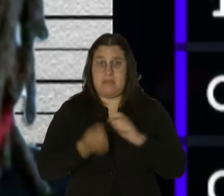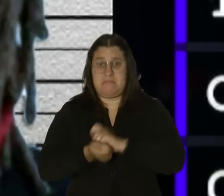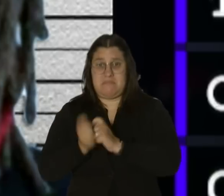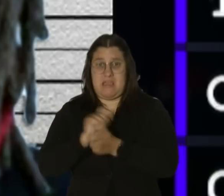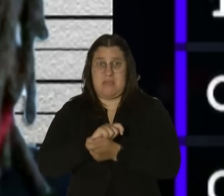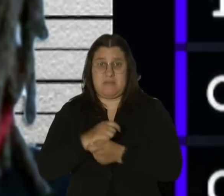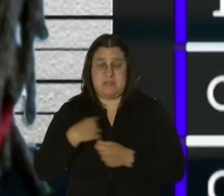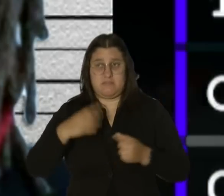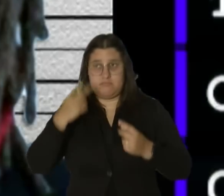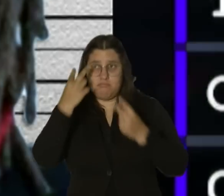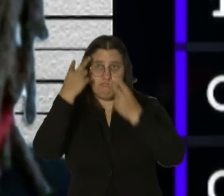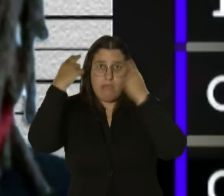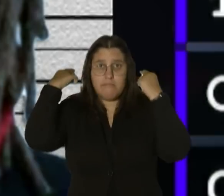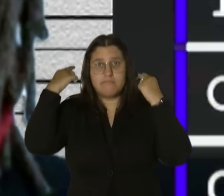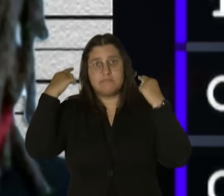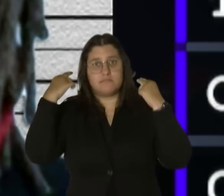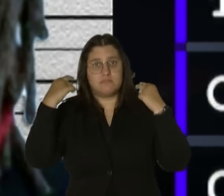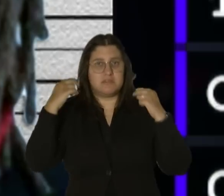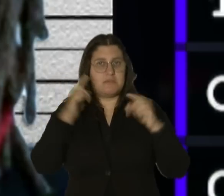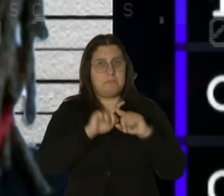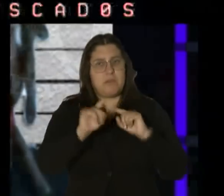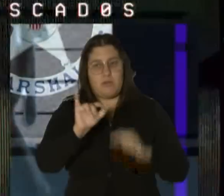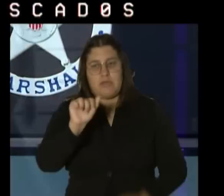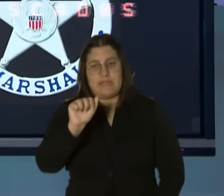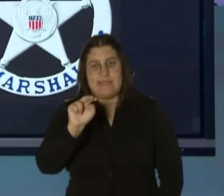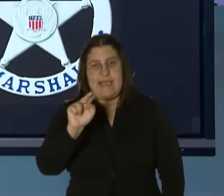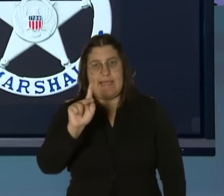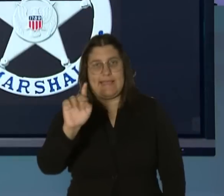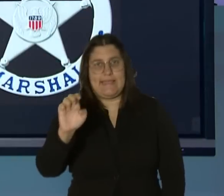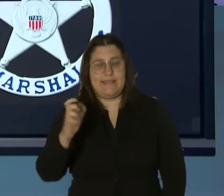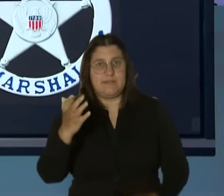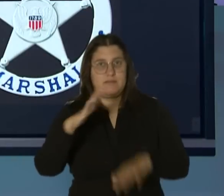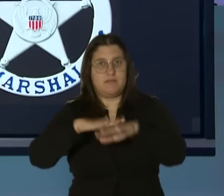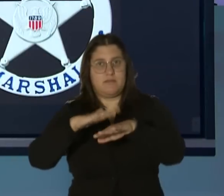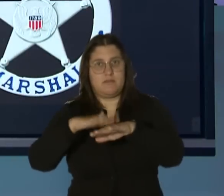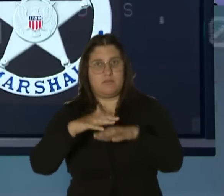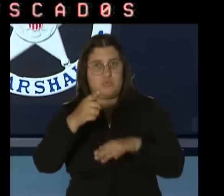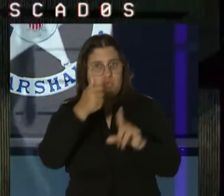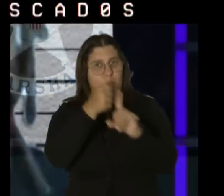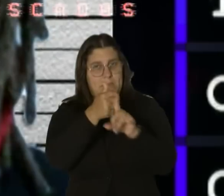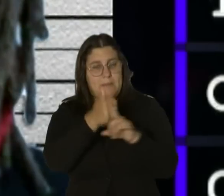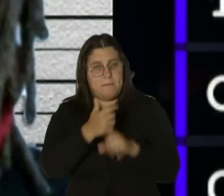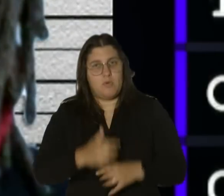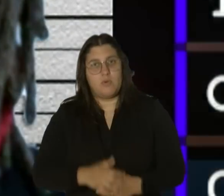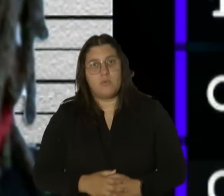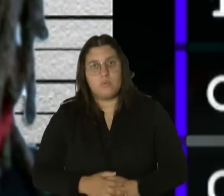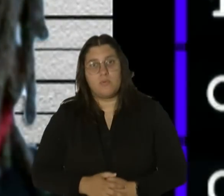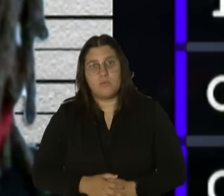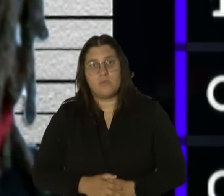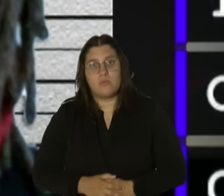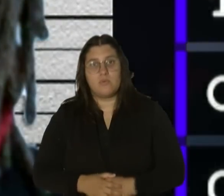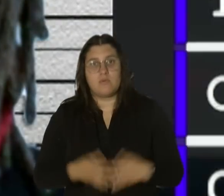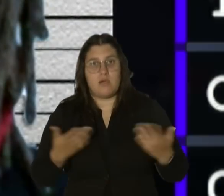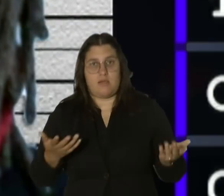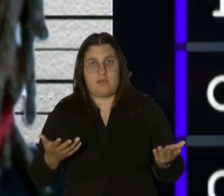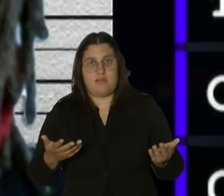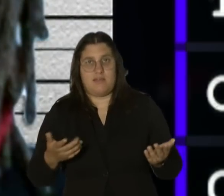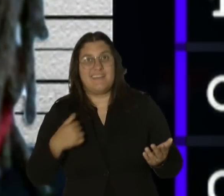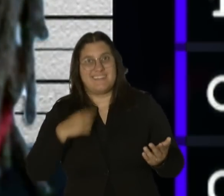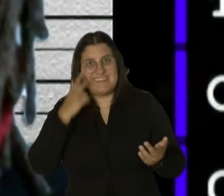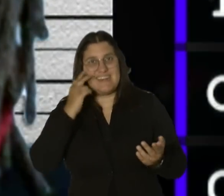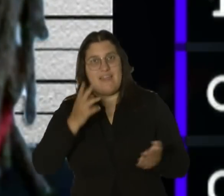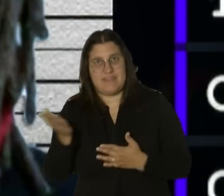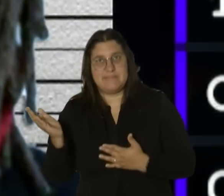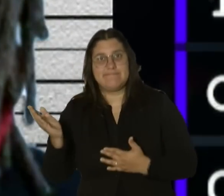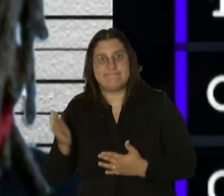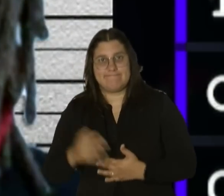su aspecto físico. Pero Yankee, Yankee, tú mismo Yankee, ahí te quería ver Yankee,